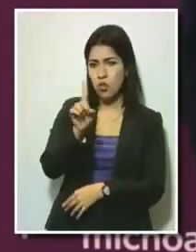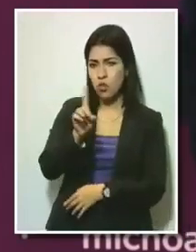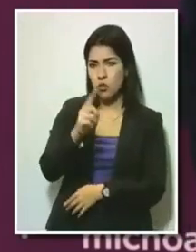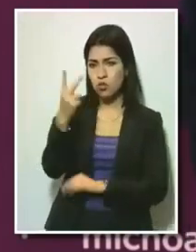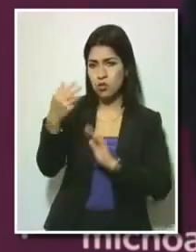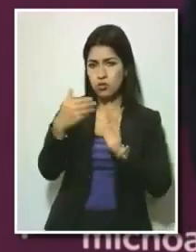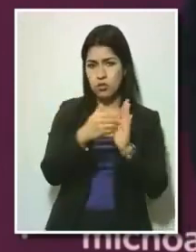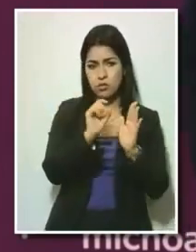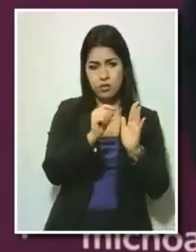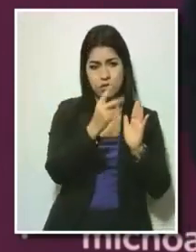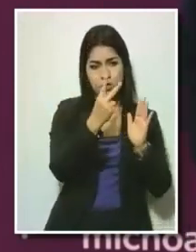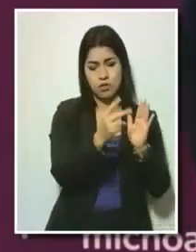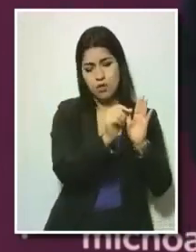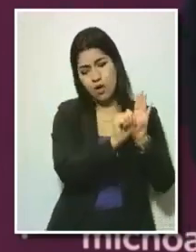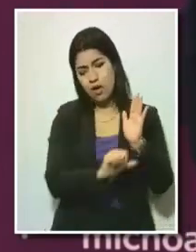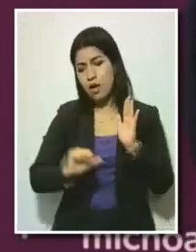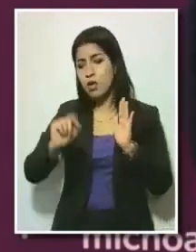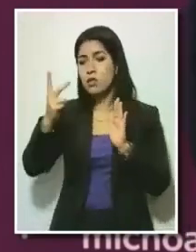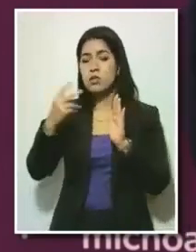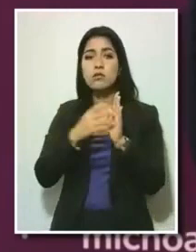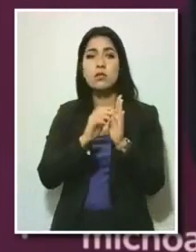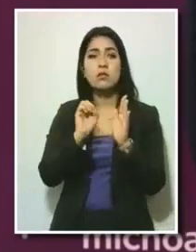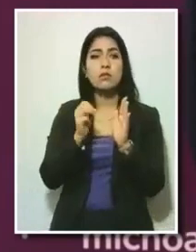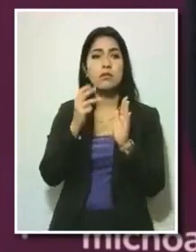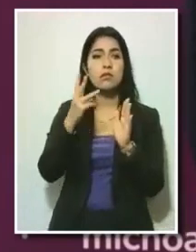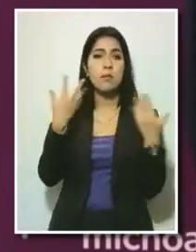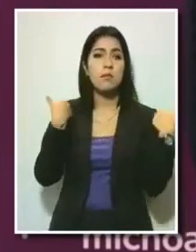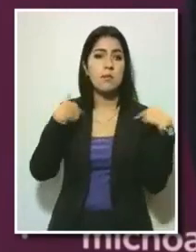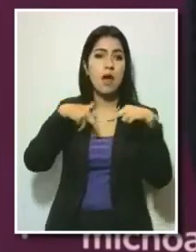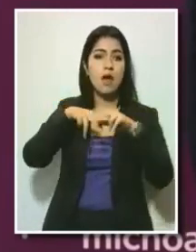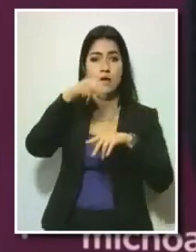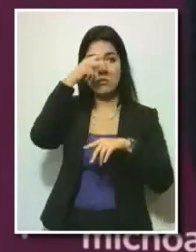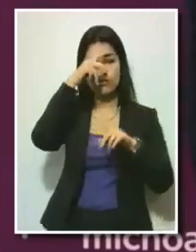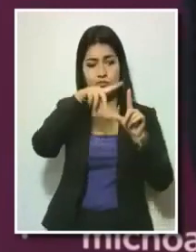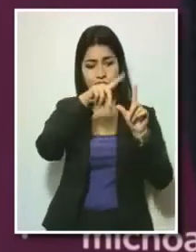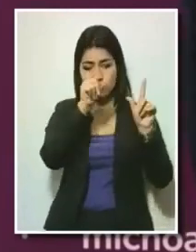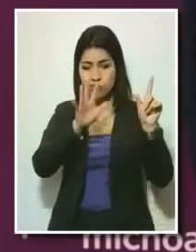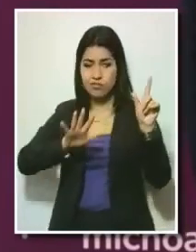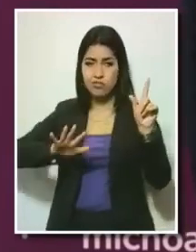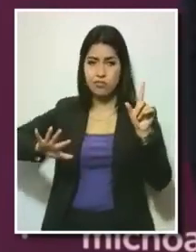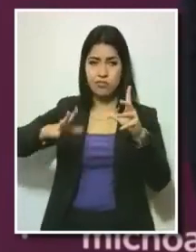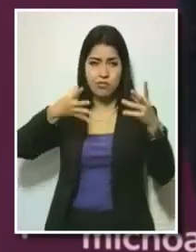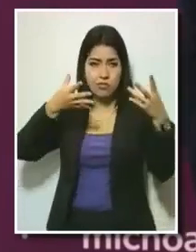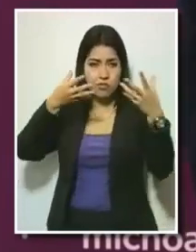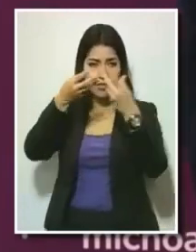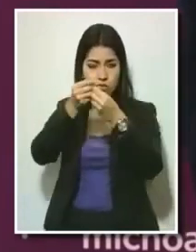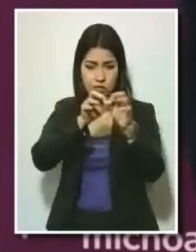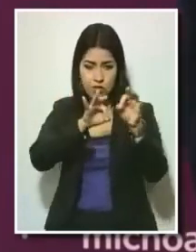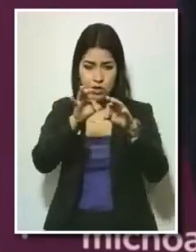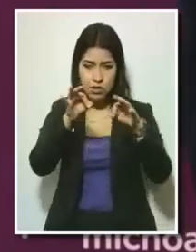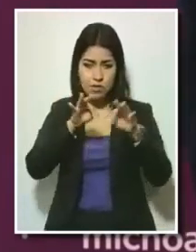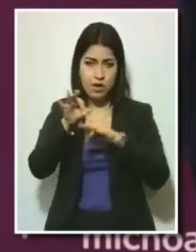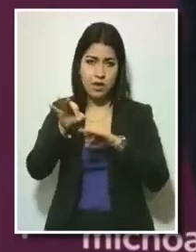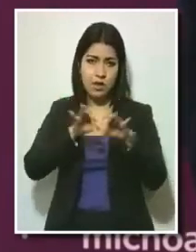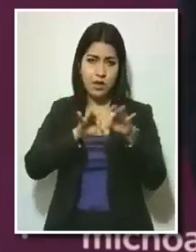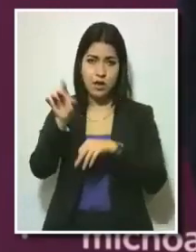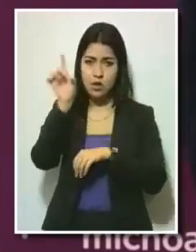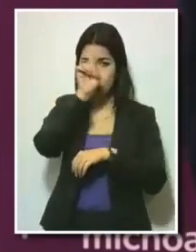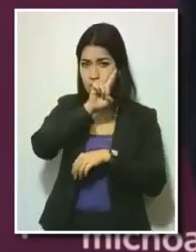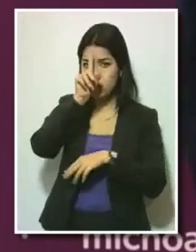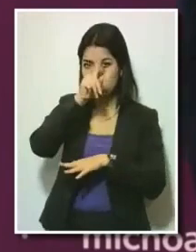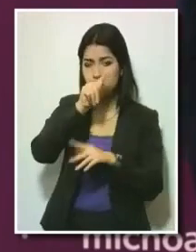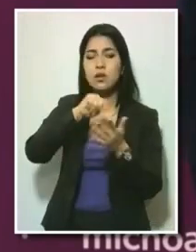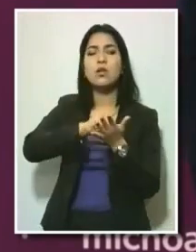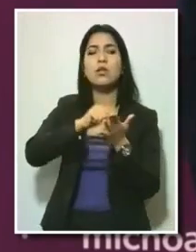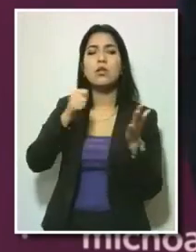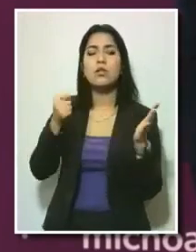los docentes a lo largo y ancho del país estuvieron trabajando con los consejos técnicos